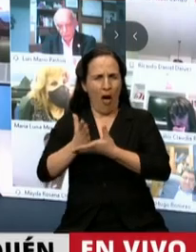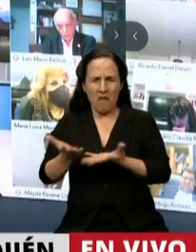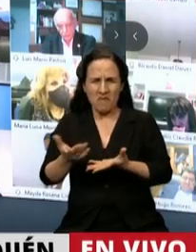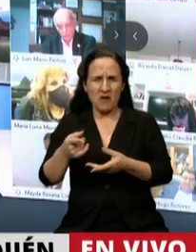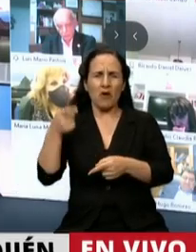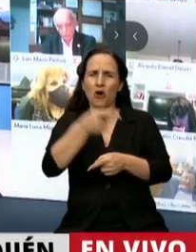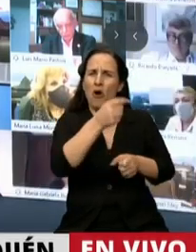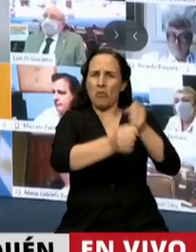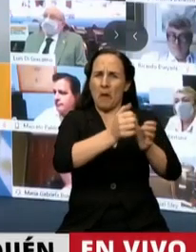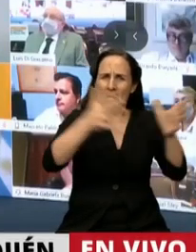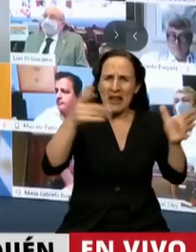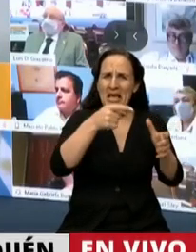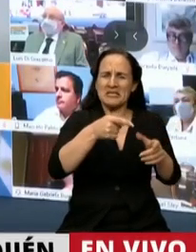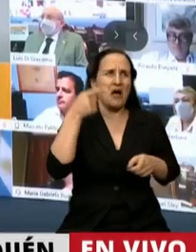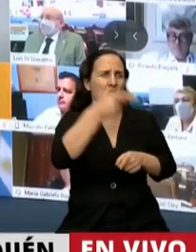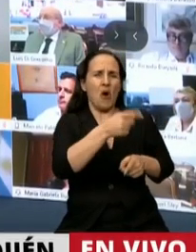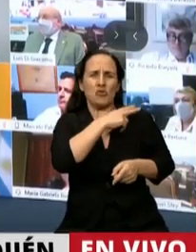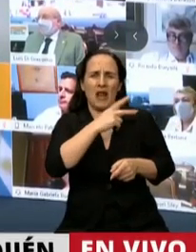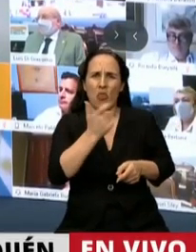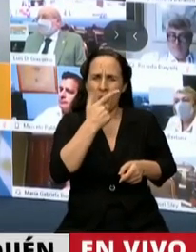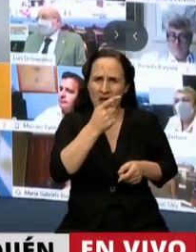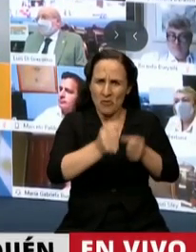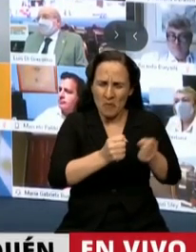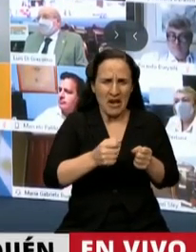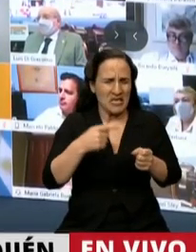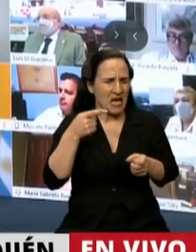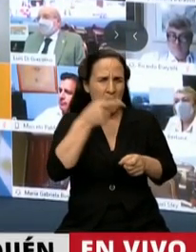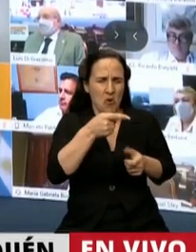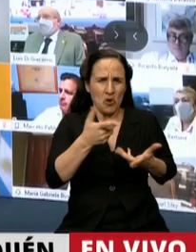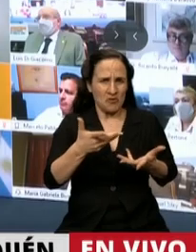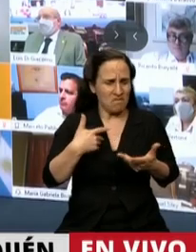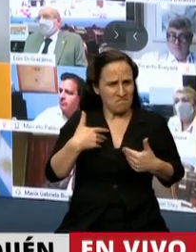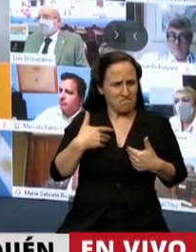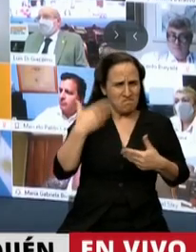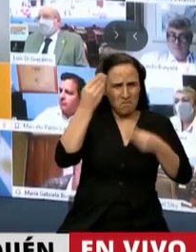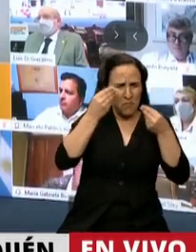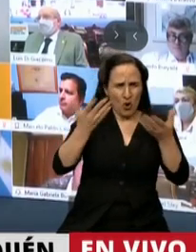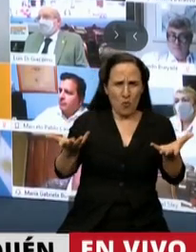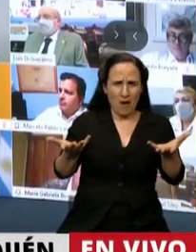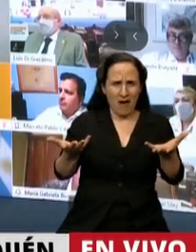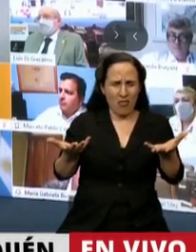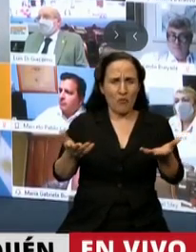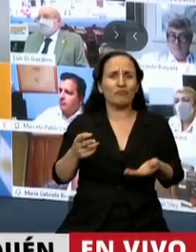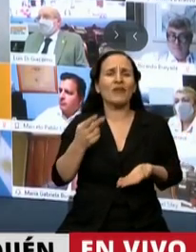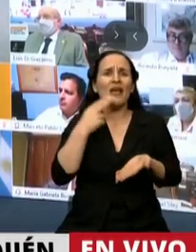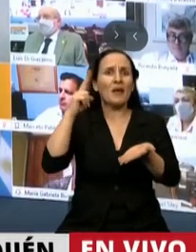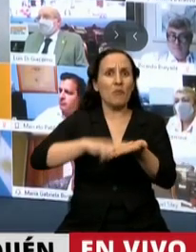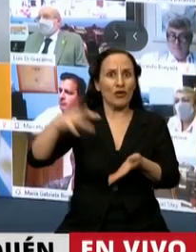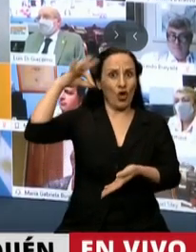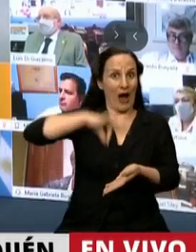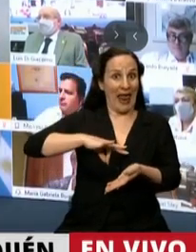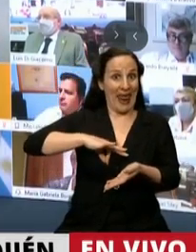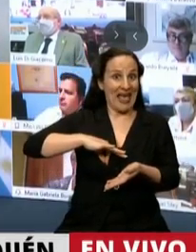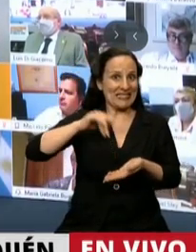empresas y sus empresarios. Me preocupa. Los beneficios en la reducción del impuesto a las